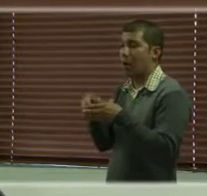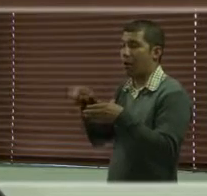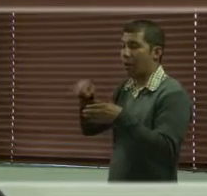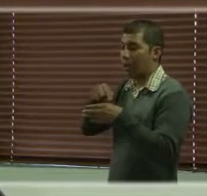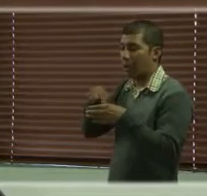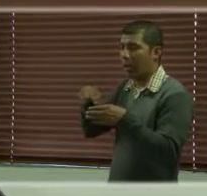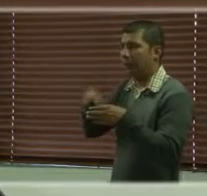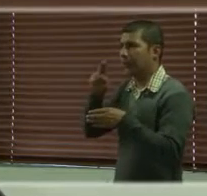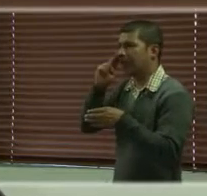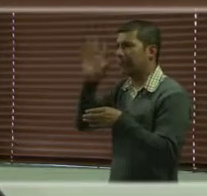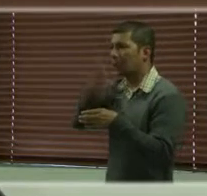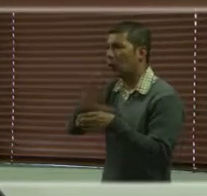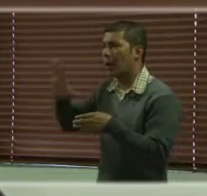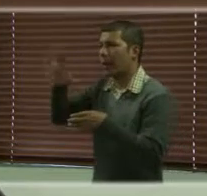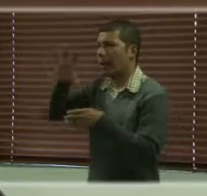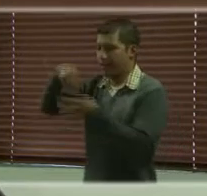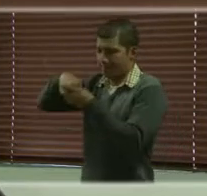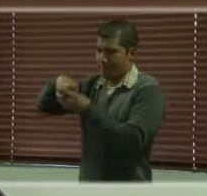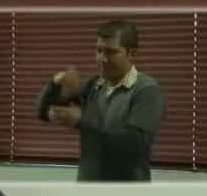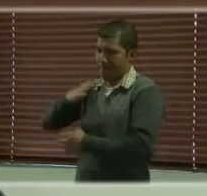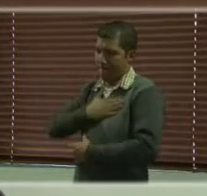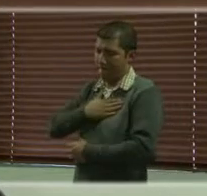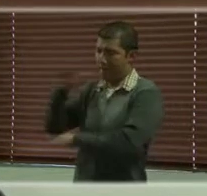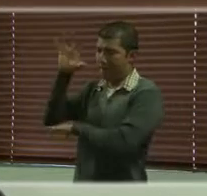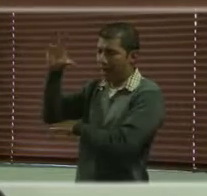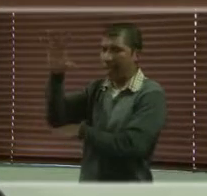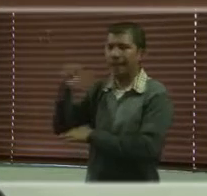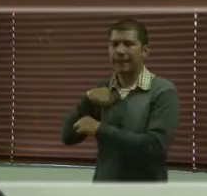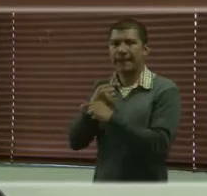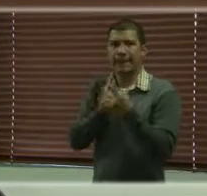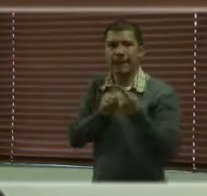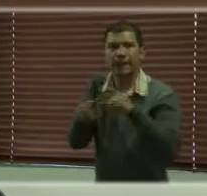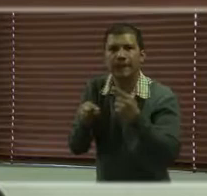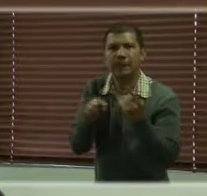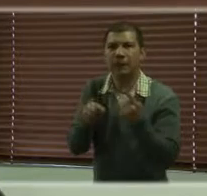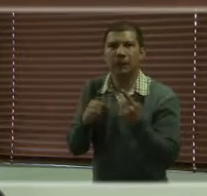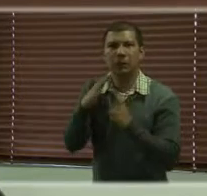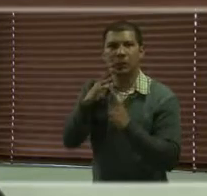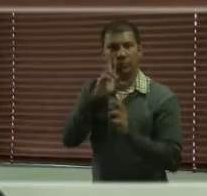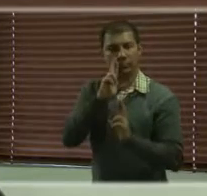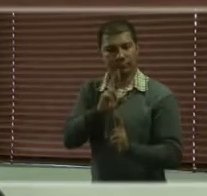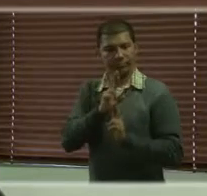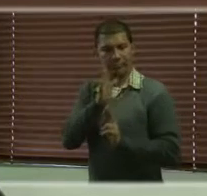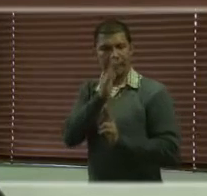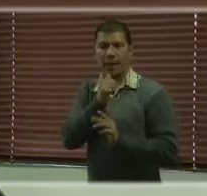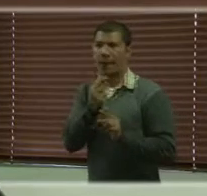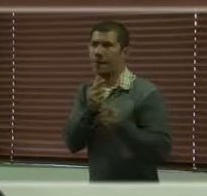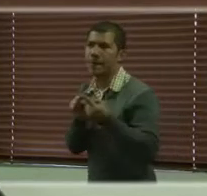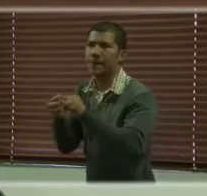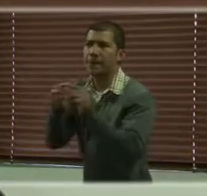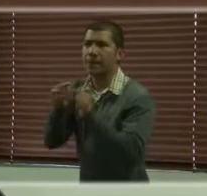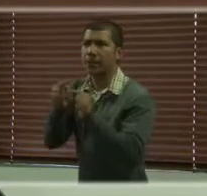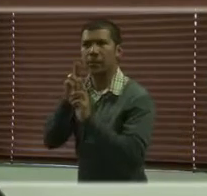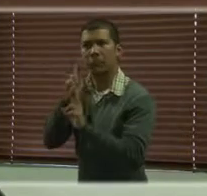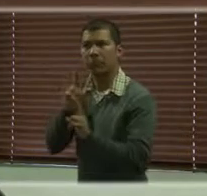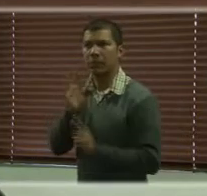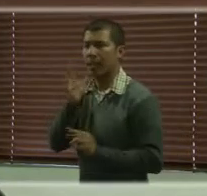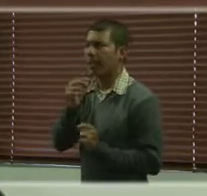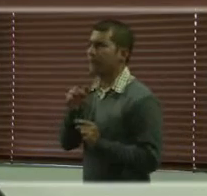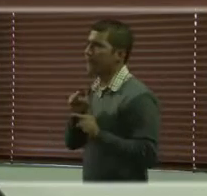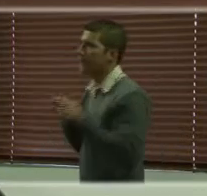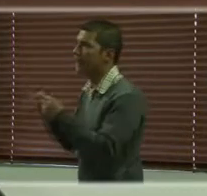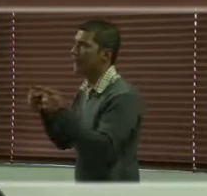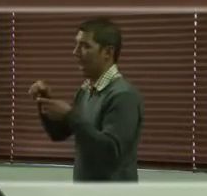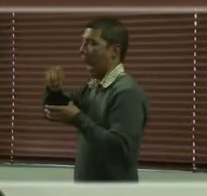agotaron también todos los Remedios administrativos y judiciales y no lograron llegar